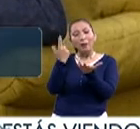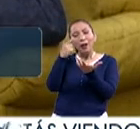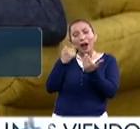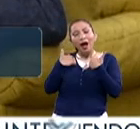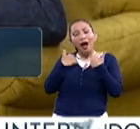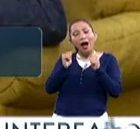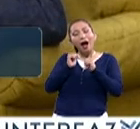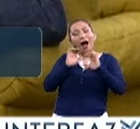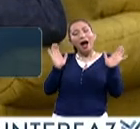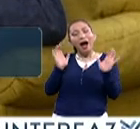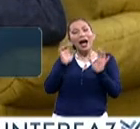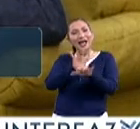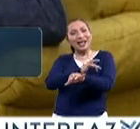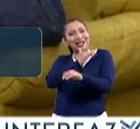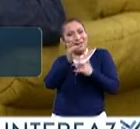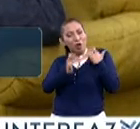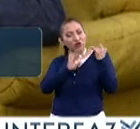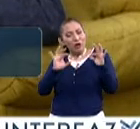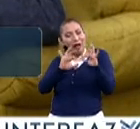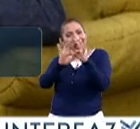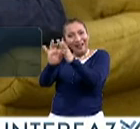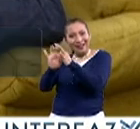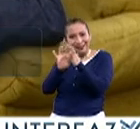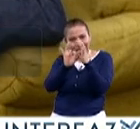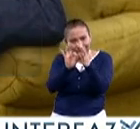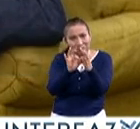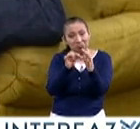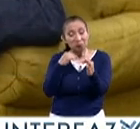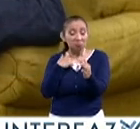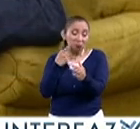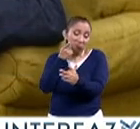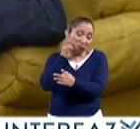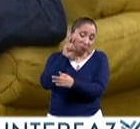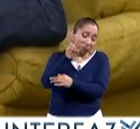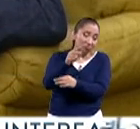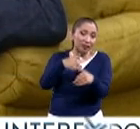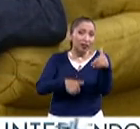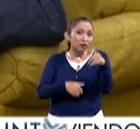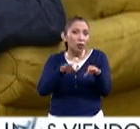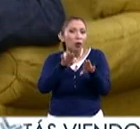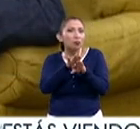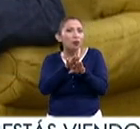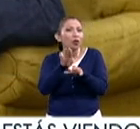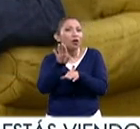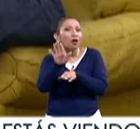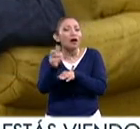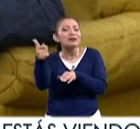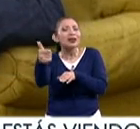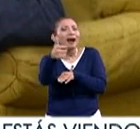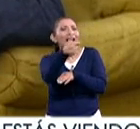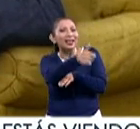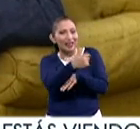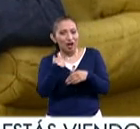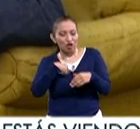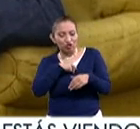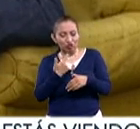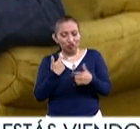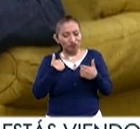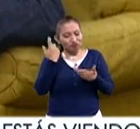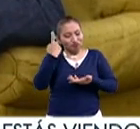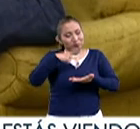una relación emocionales. Yo defino el efecto del teatro como un efecto que cada uno de